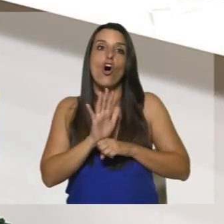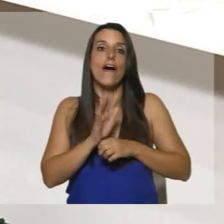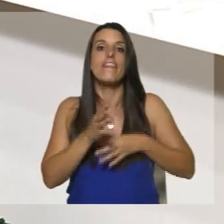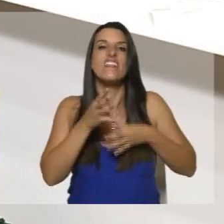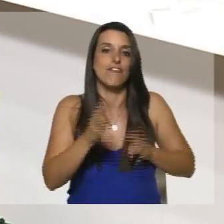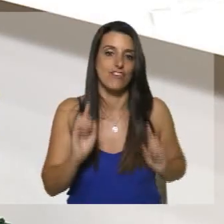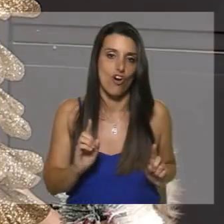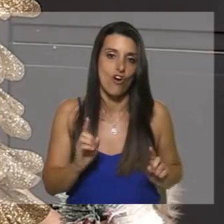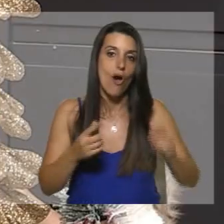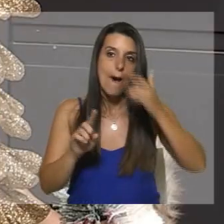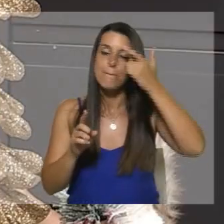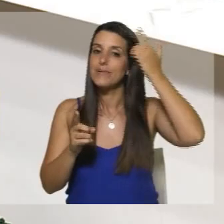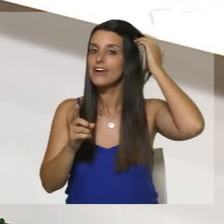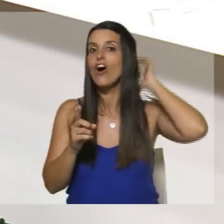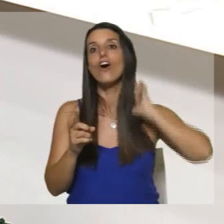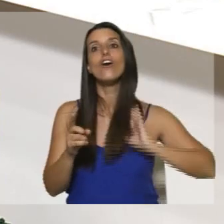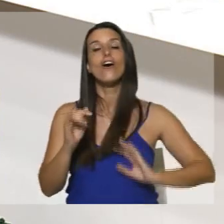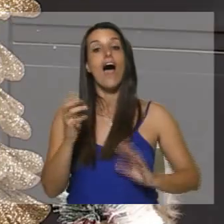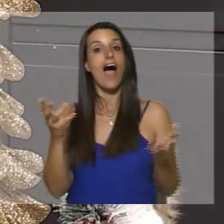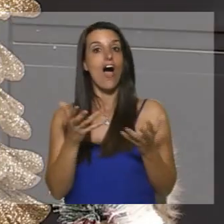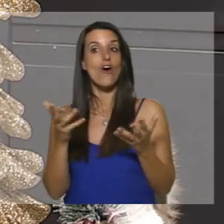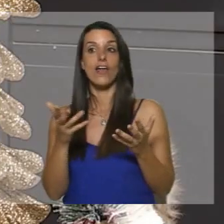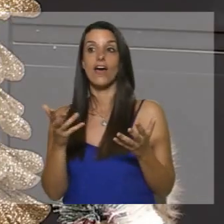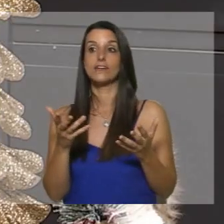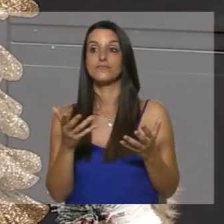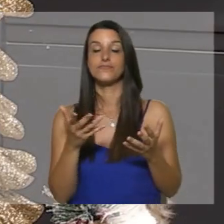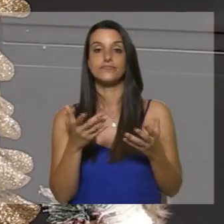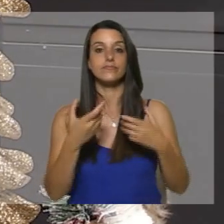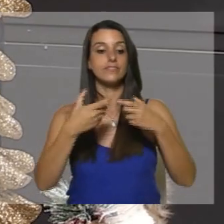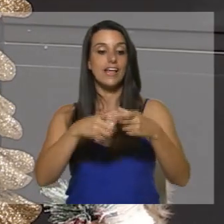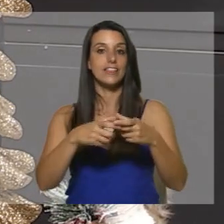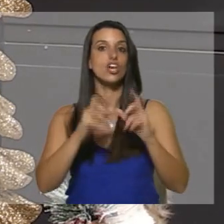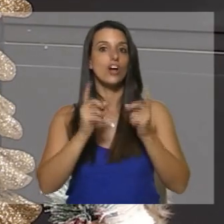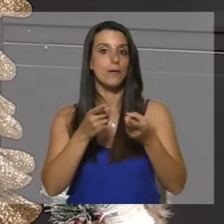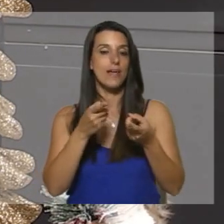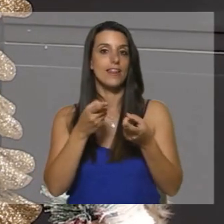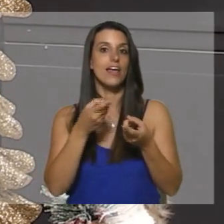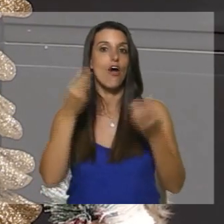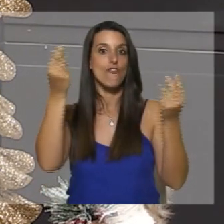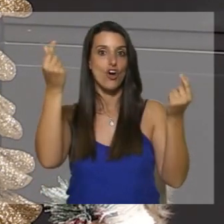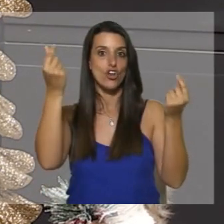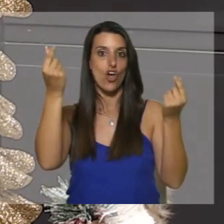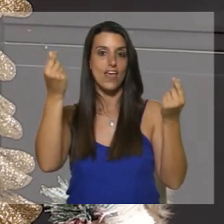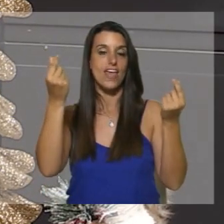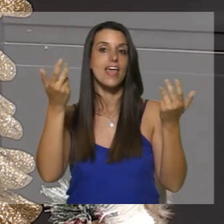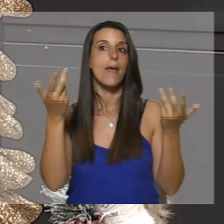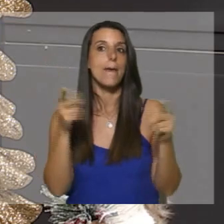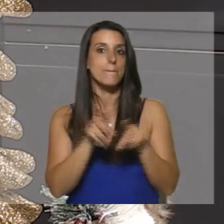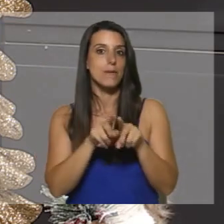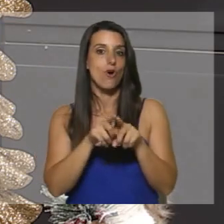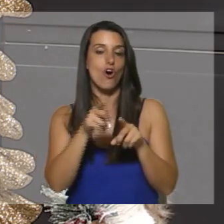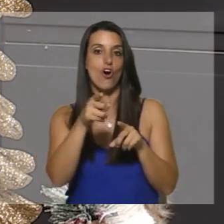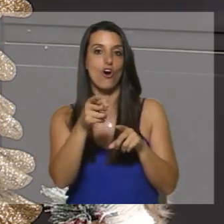constante, imagino. Totalmente. Ahora con este álbum que hablábamos también, el folclore es parte del mismo. Como bien nos